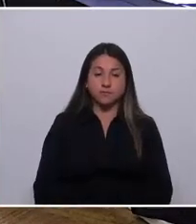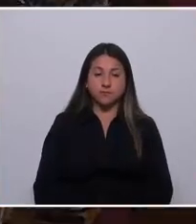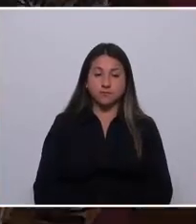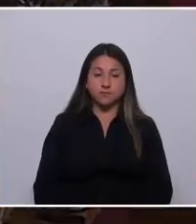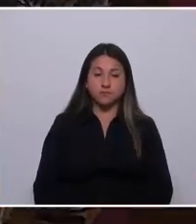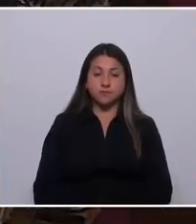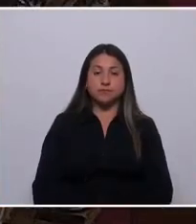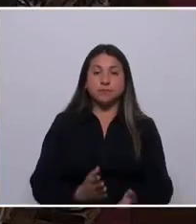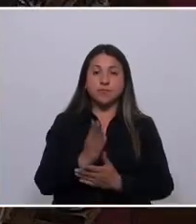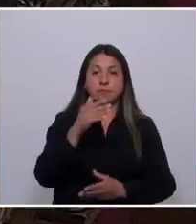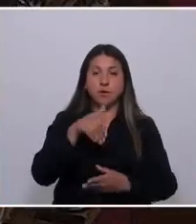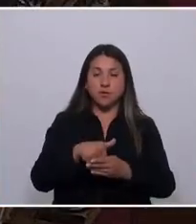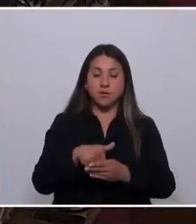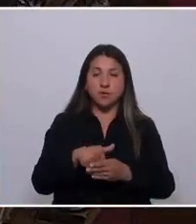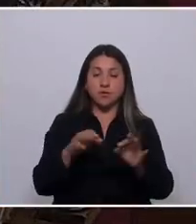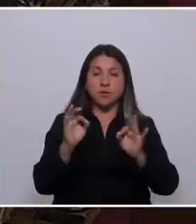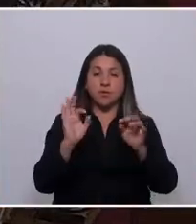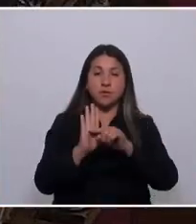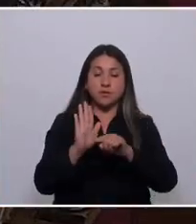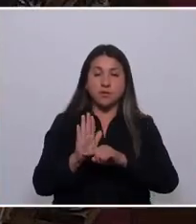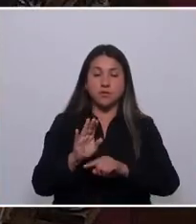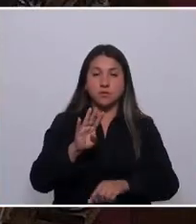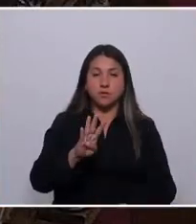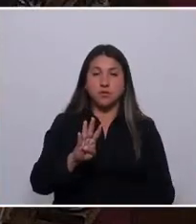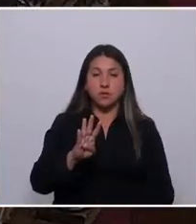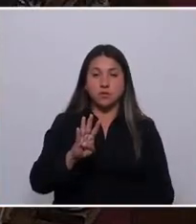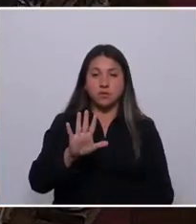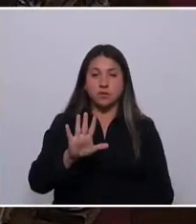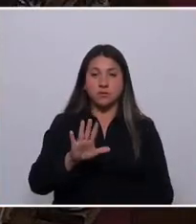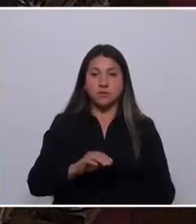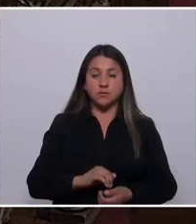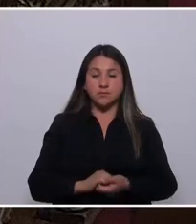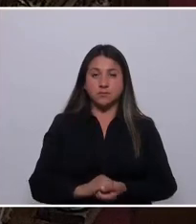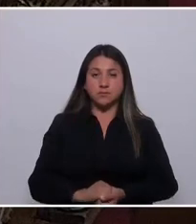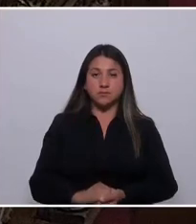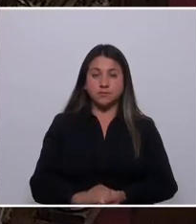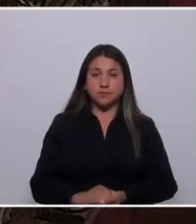En votación, la indicación número 45.